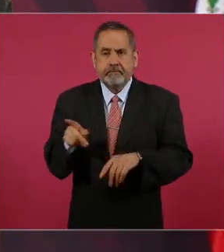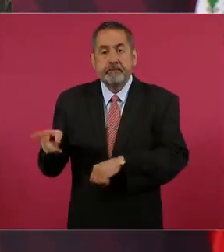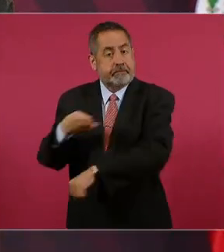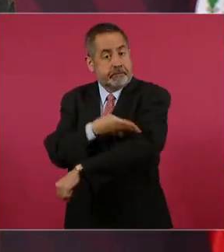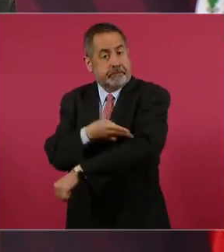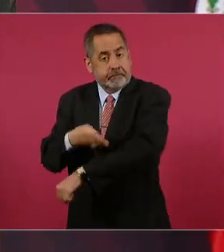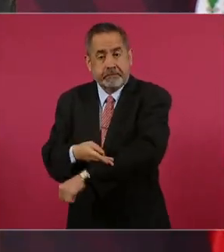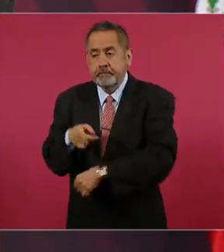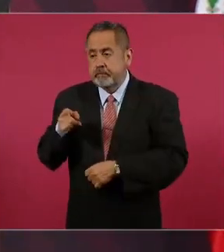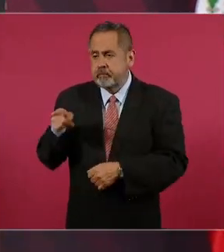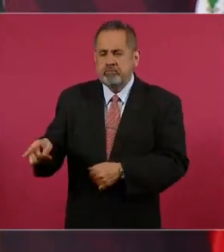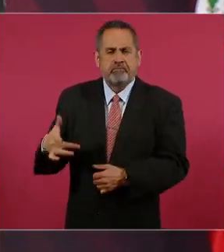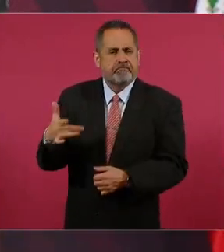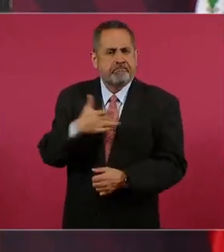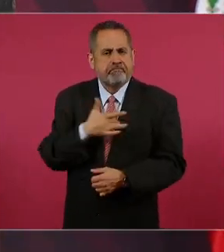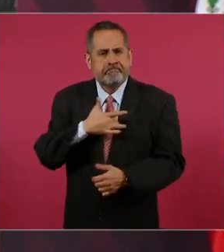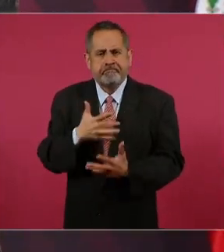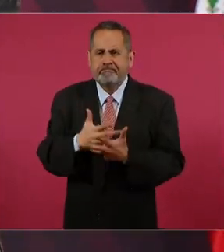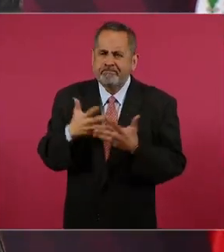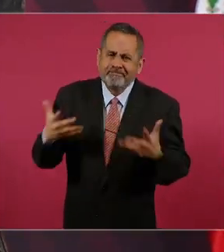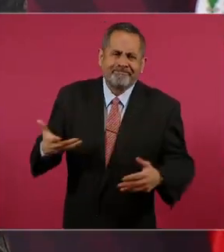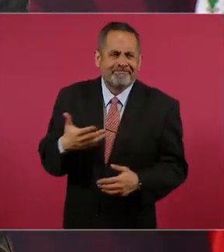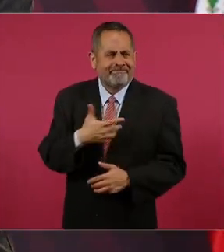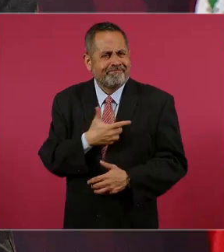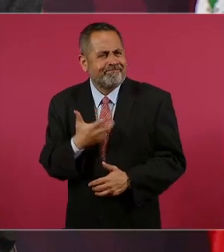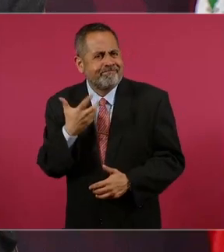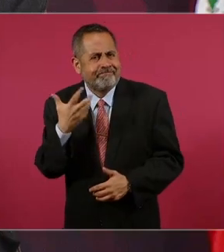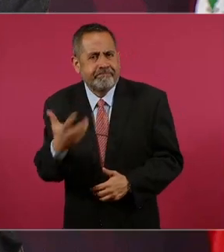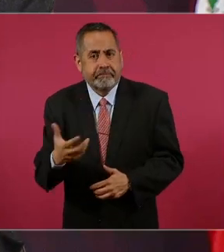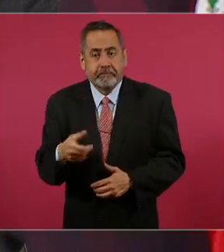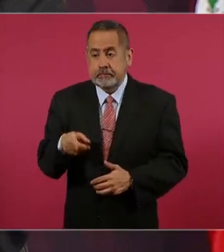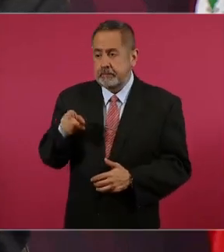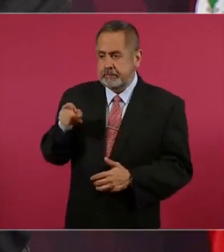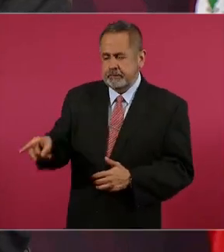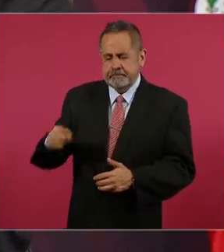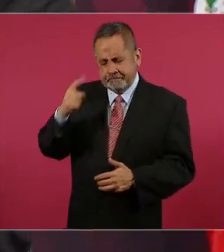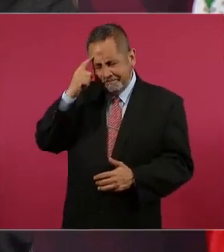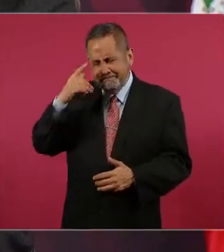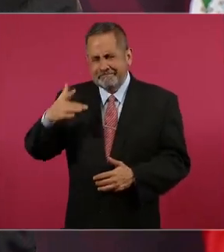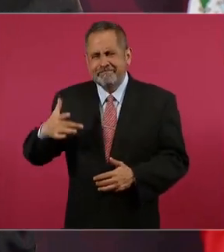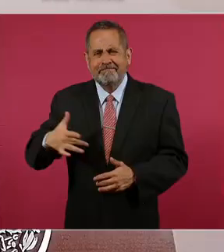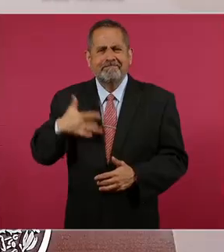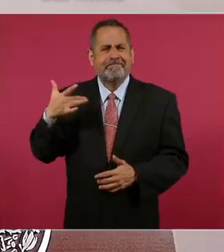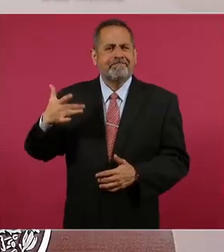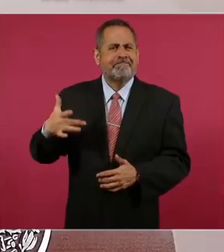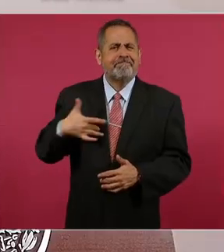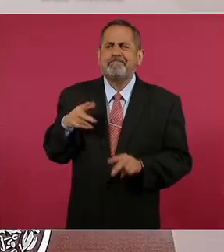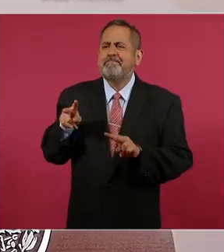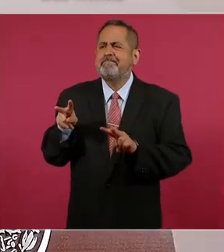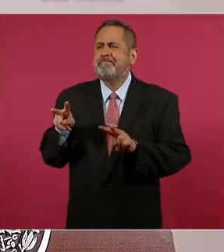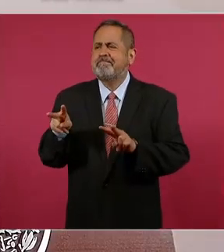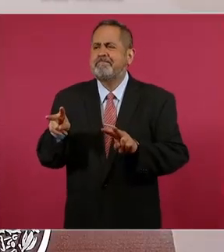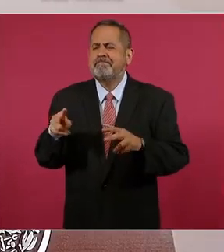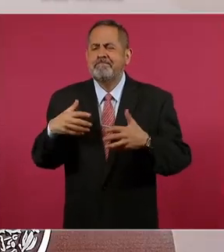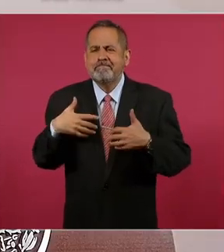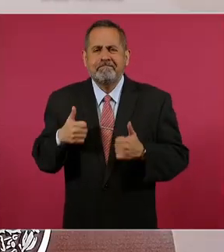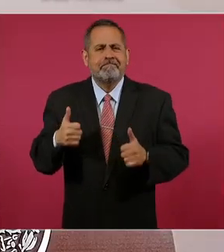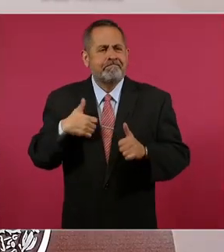de su buen corazón, fue tomando conciencia de la realidad gracias